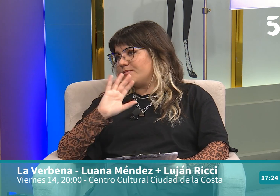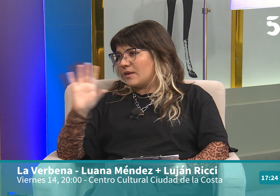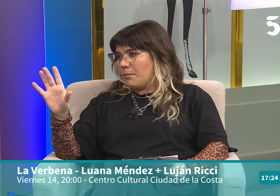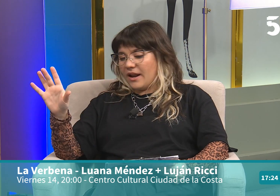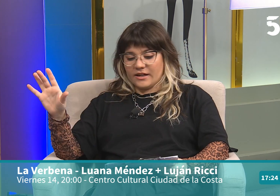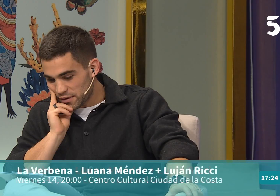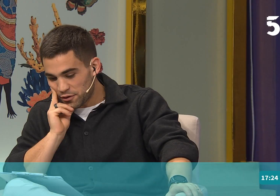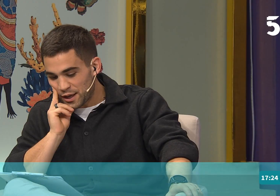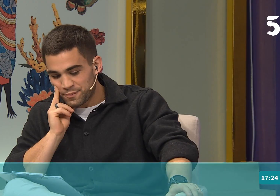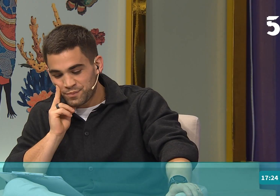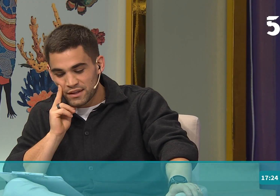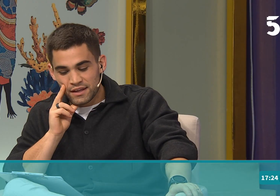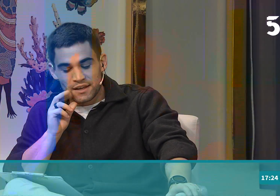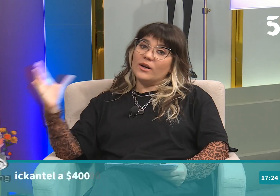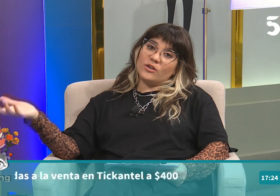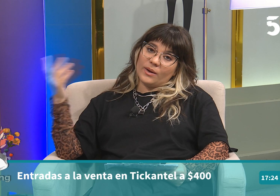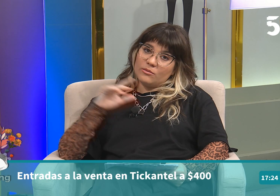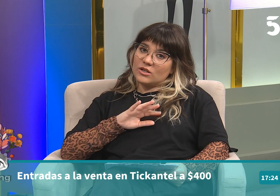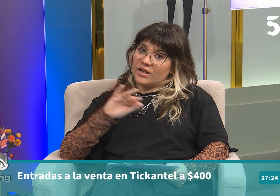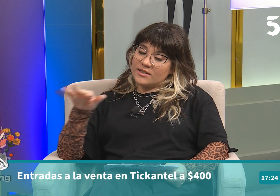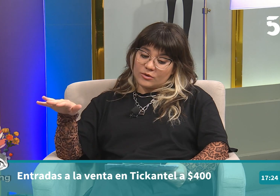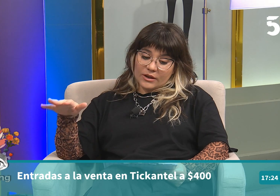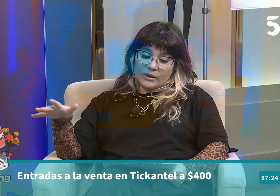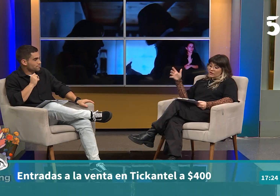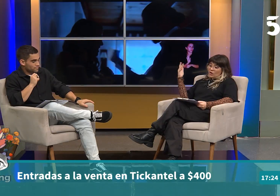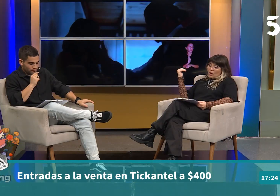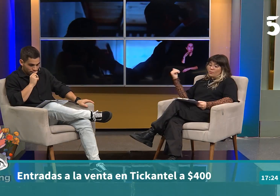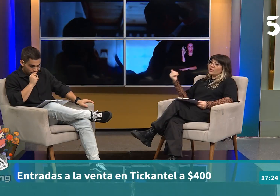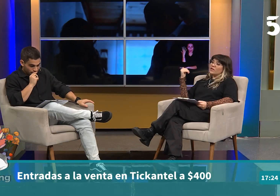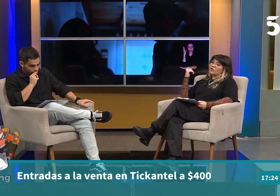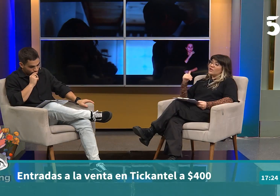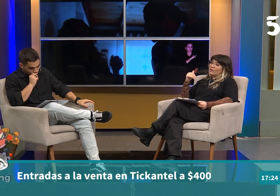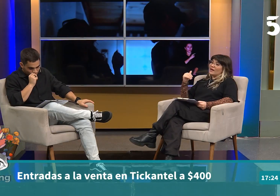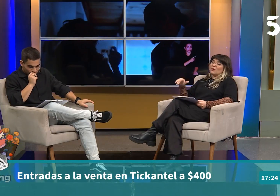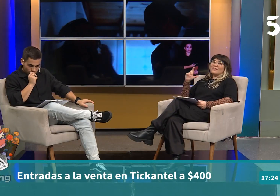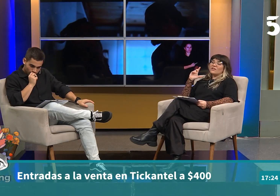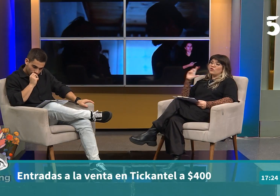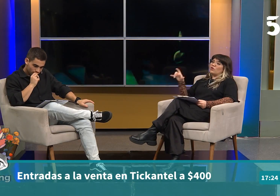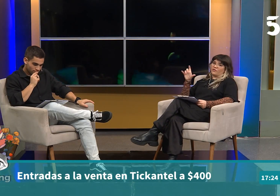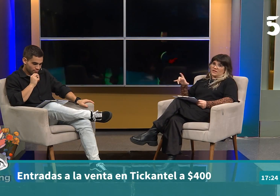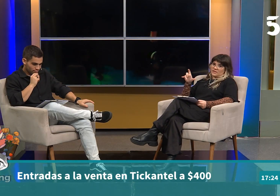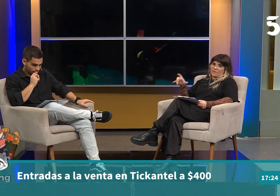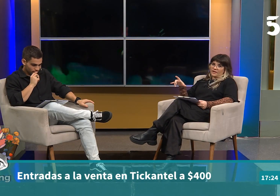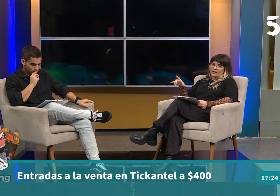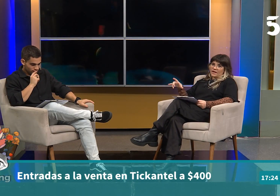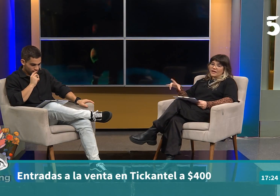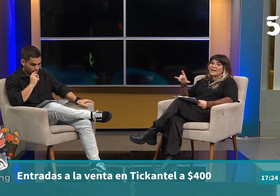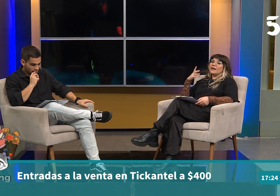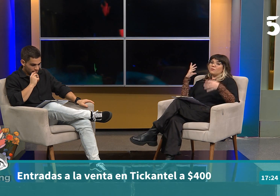pesos. Muy bien. Planazo. Espectacular. Vamos a continuar y nos venimos ahora hacia Montevideo porque Trotsky Vengarar va a estar todo el fin de